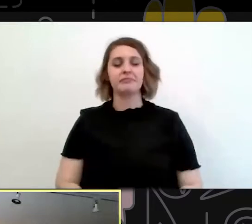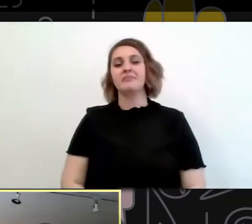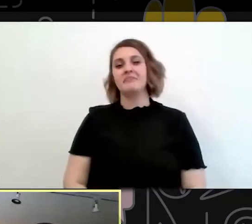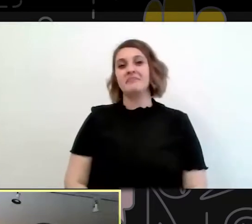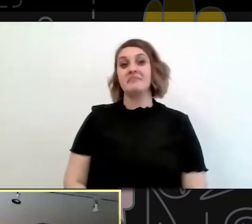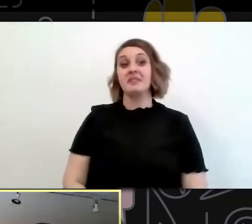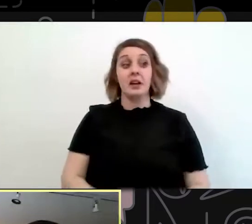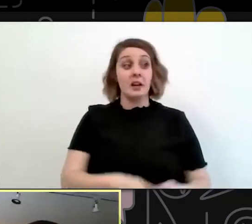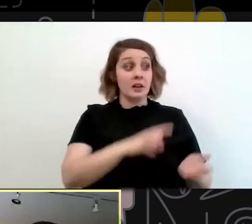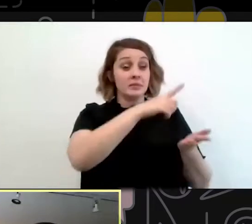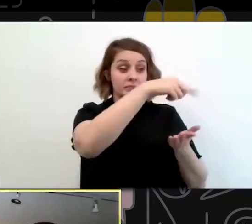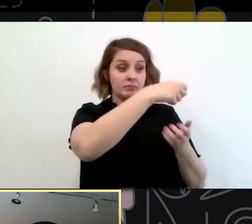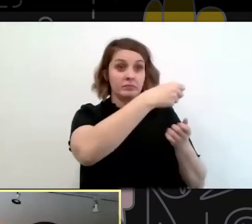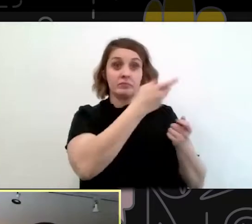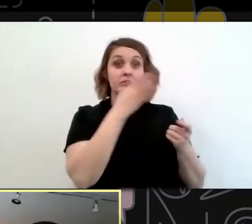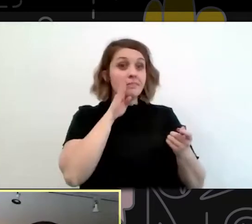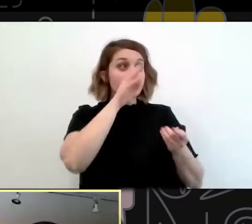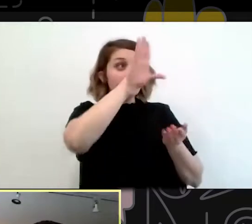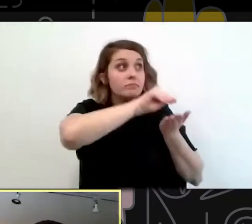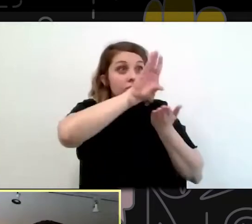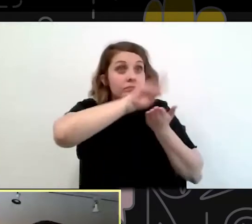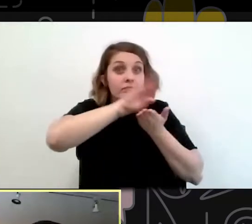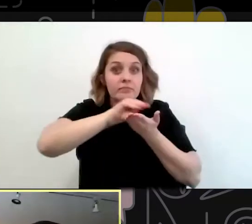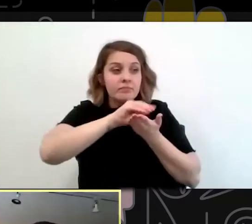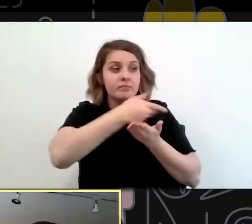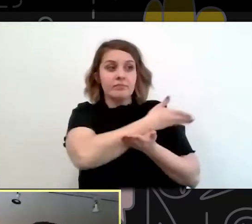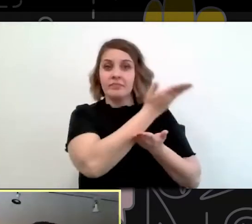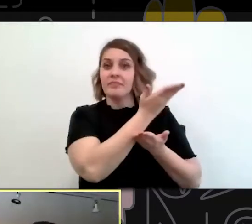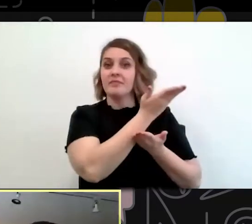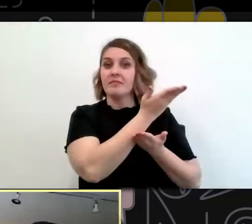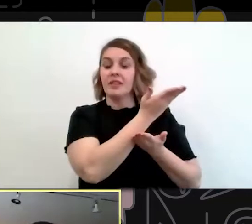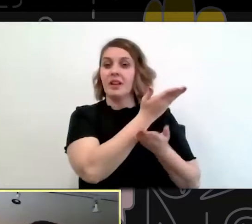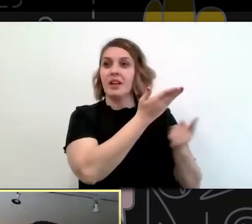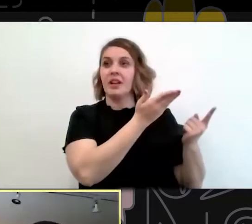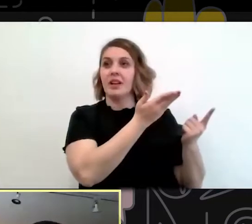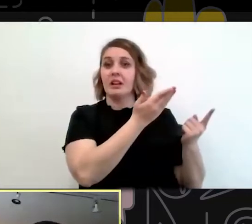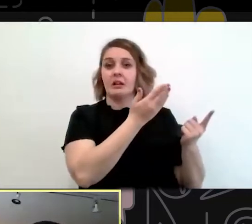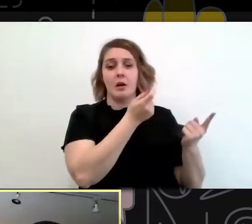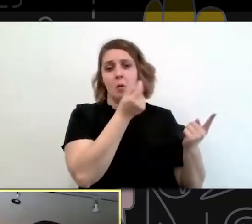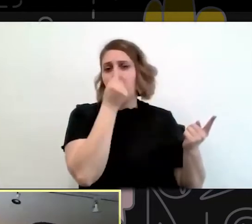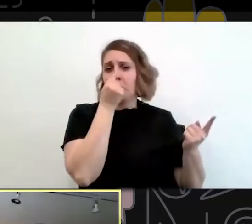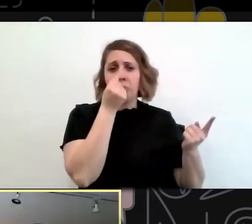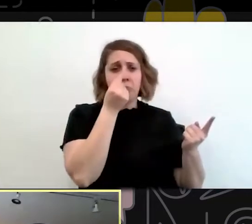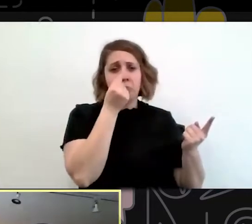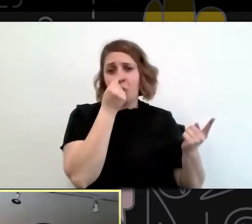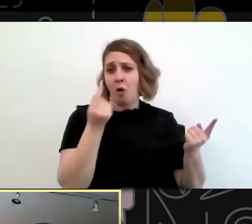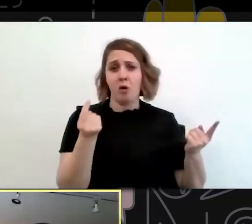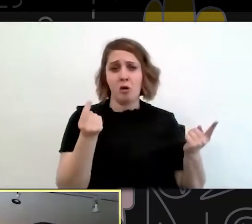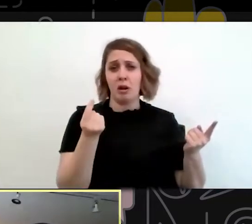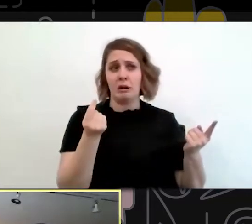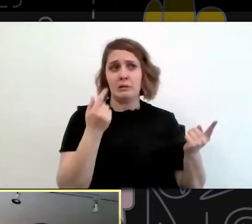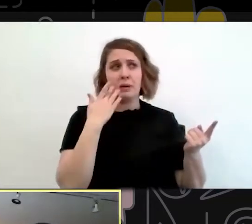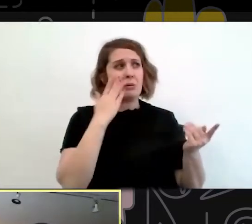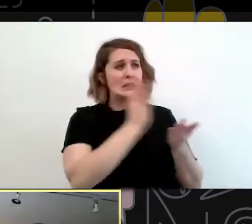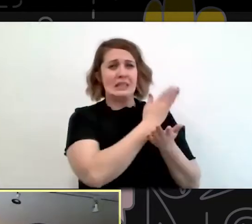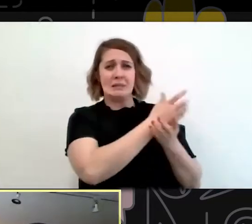Estas fuentes, la verdad es que son por un lado escasas, un tanto fragmentarias para